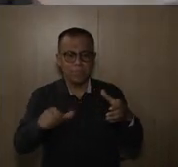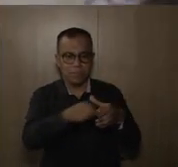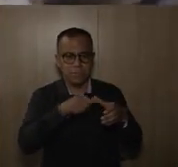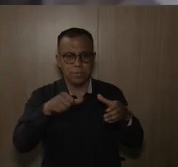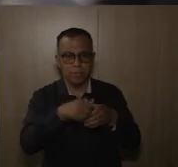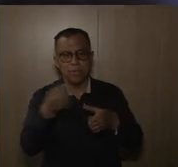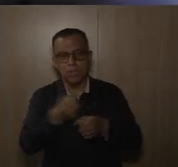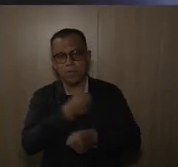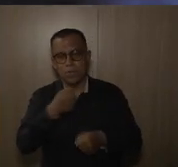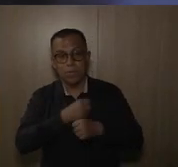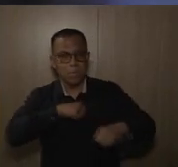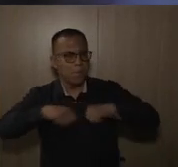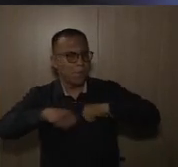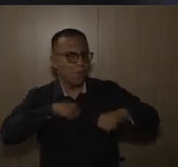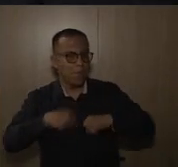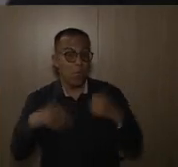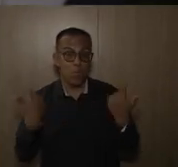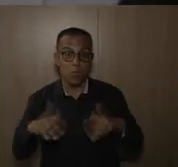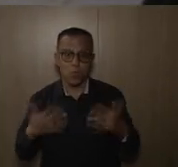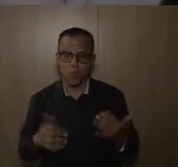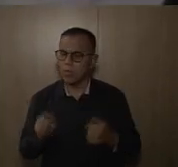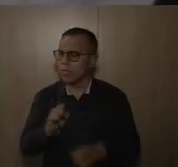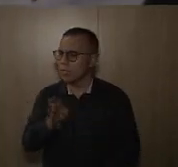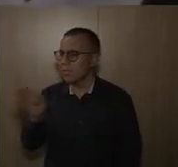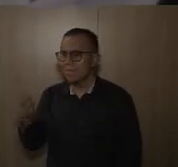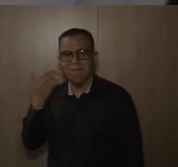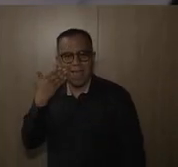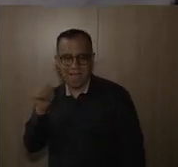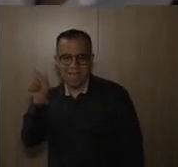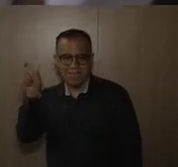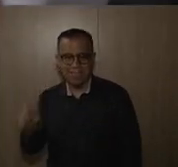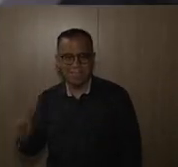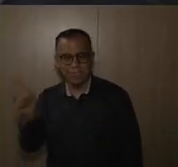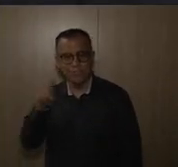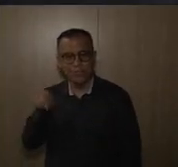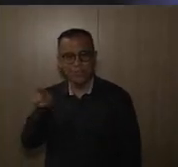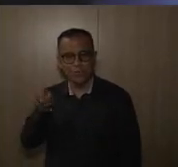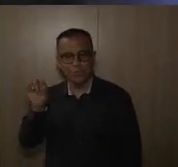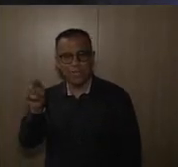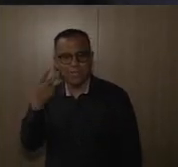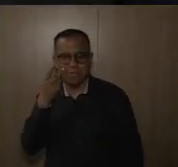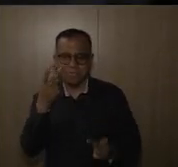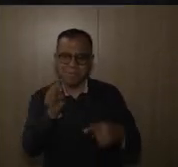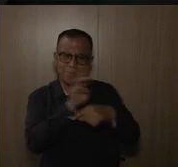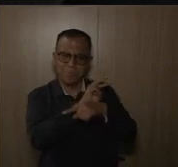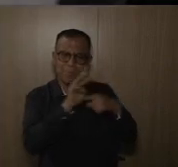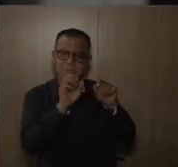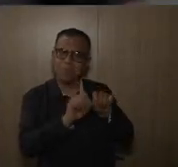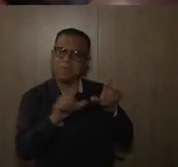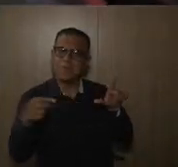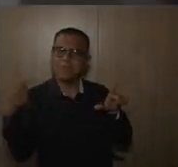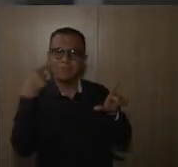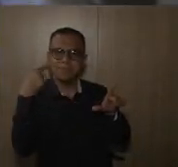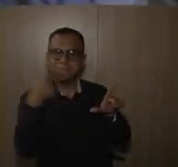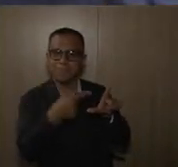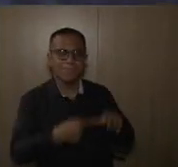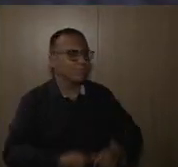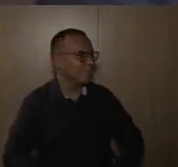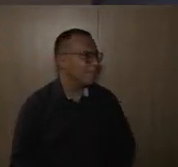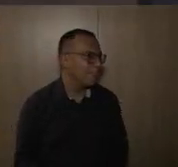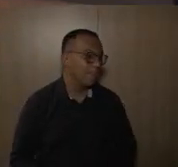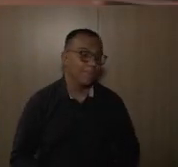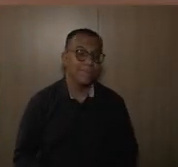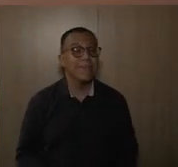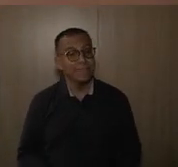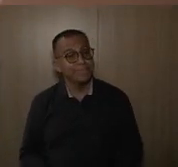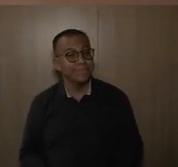el que realizan Luis y Susana. Ventajas que vamos a poder apreciar en la aplicación Nuevo SACES, ¿cuál sería esa que usted destacaría? Sí, pues